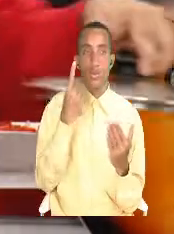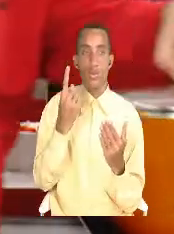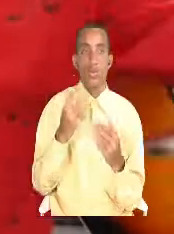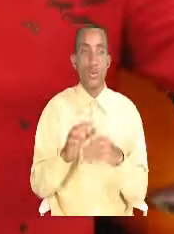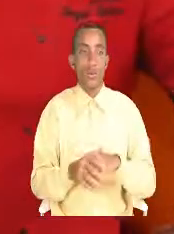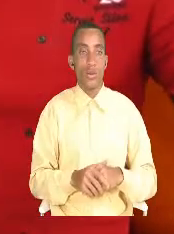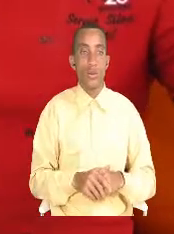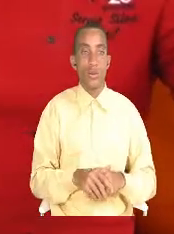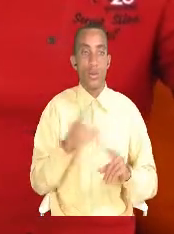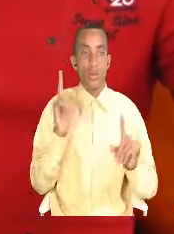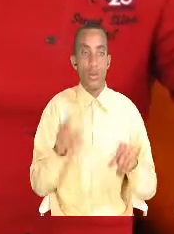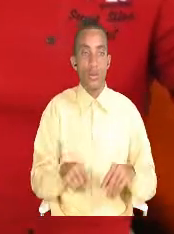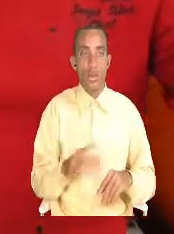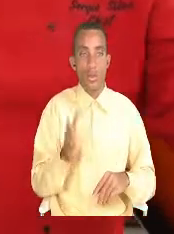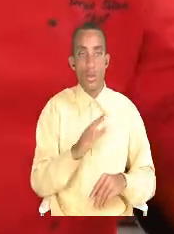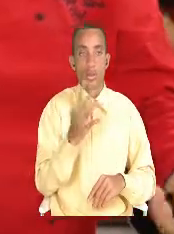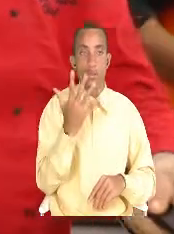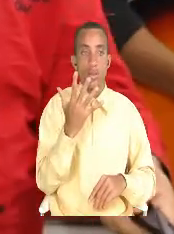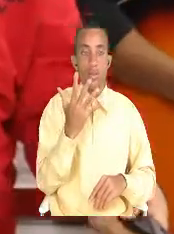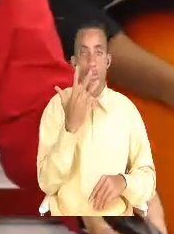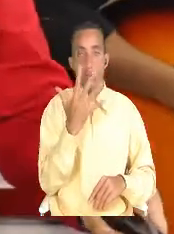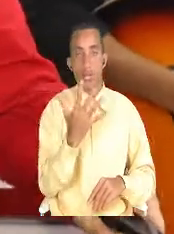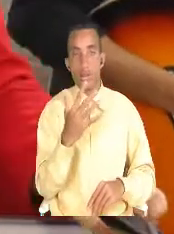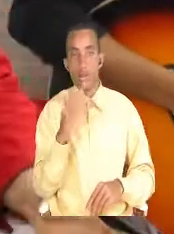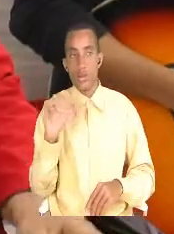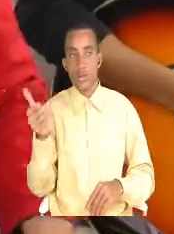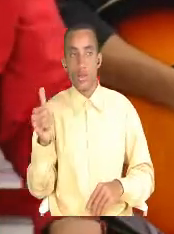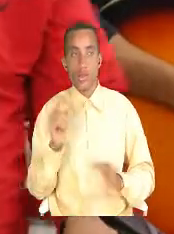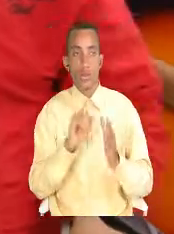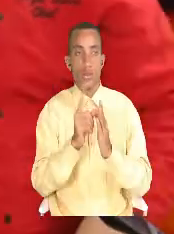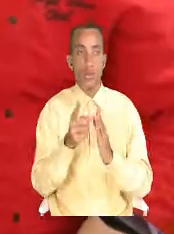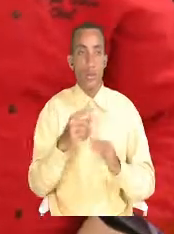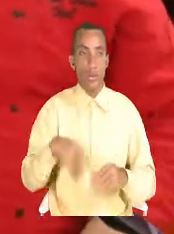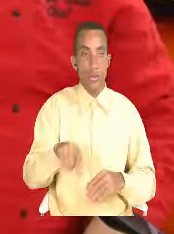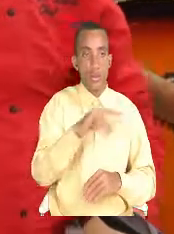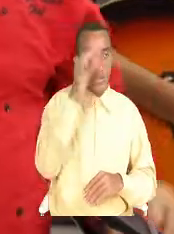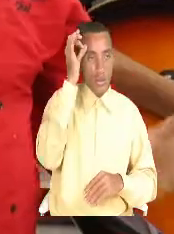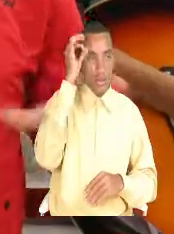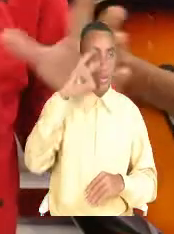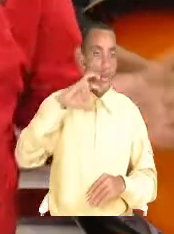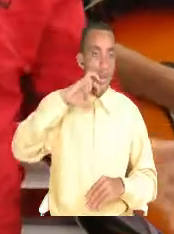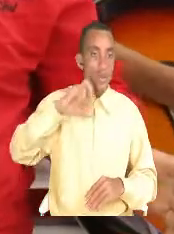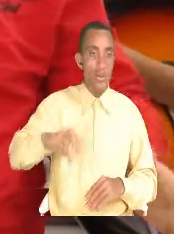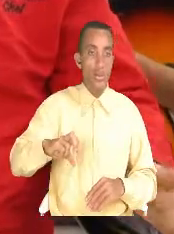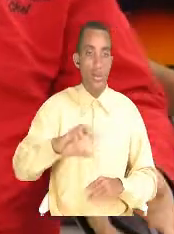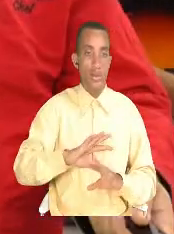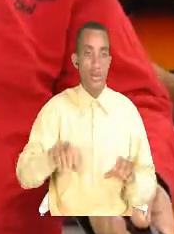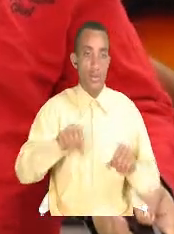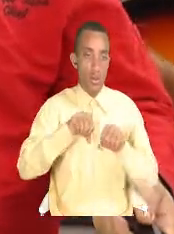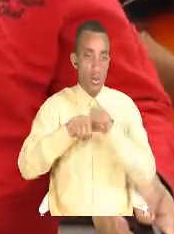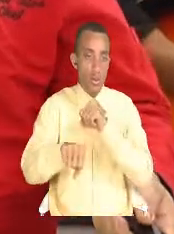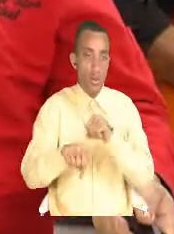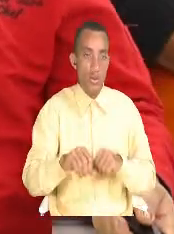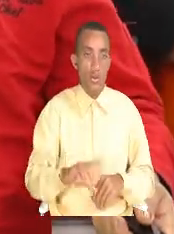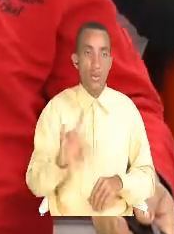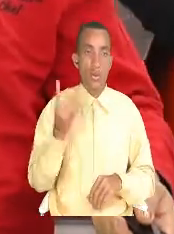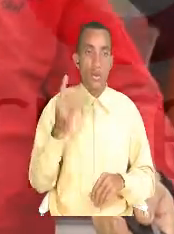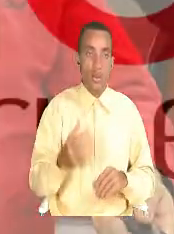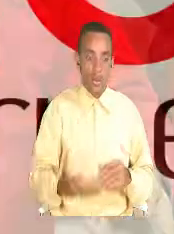no se puede demorar más de 5 o 10 minutos. De pronto, si es una carne o un pollo, pues ya lo que se demore la cocción, la